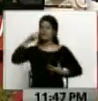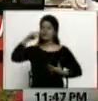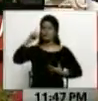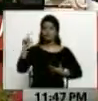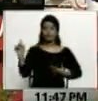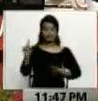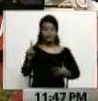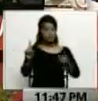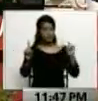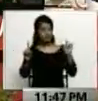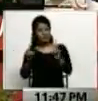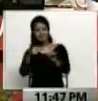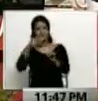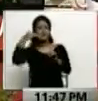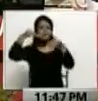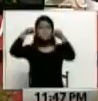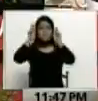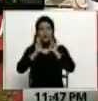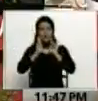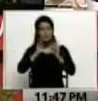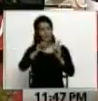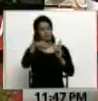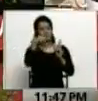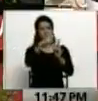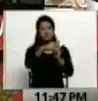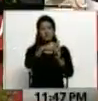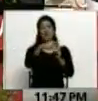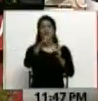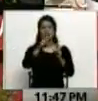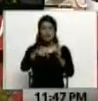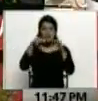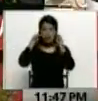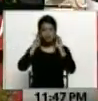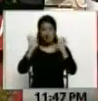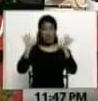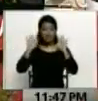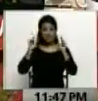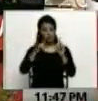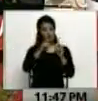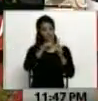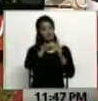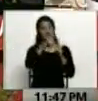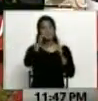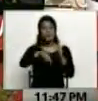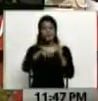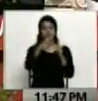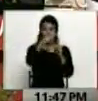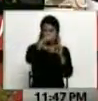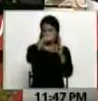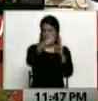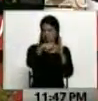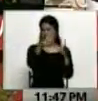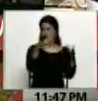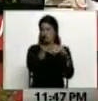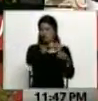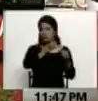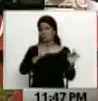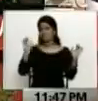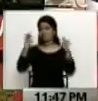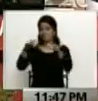nuevo María violencia y unos viejos zorros de la cuarta República de este encuentro salió un papel con una propuesta la cual